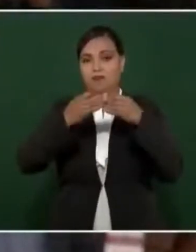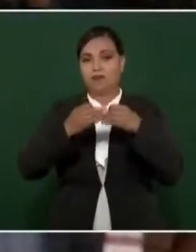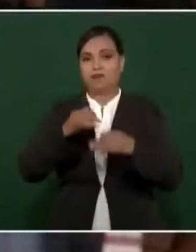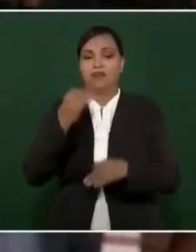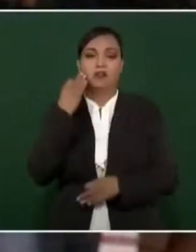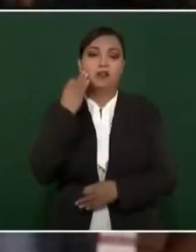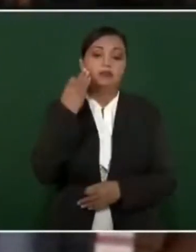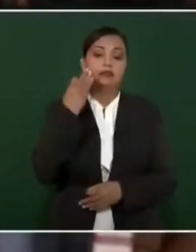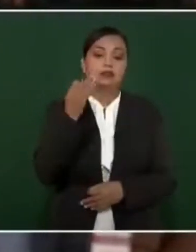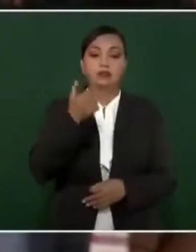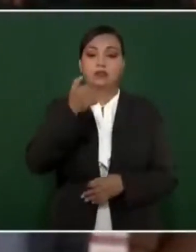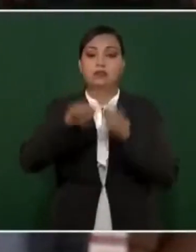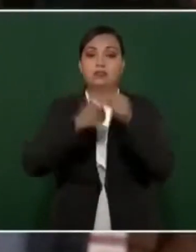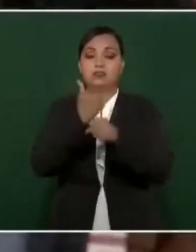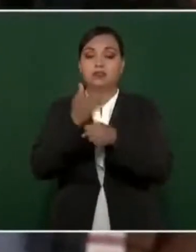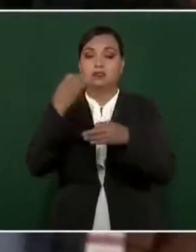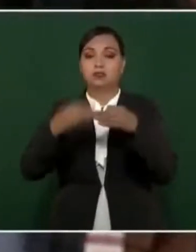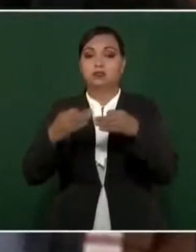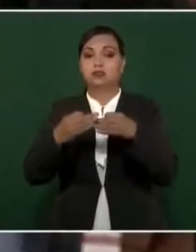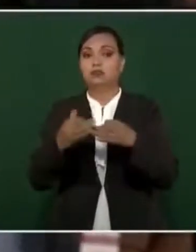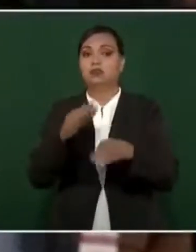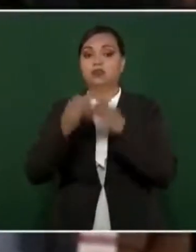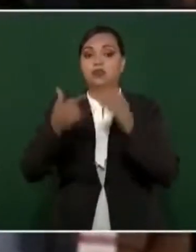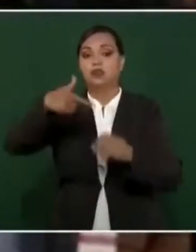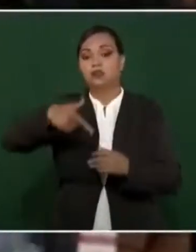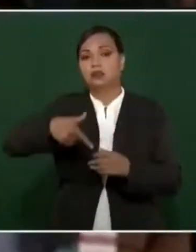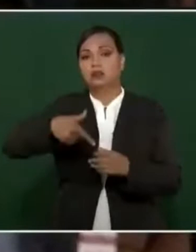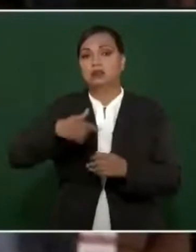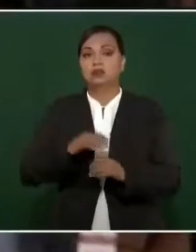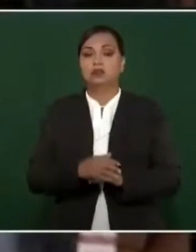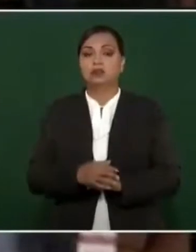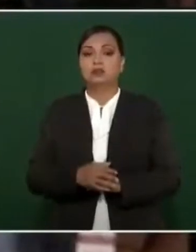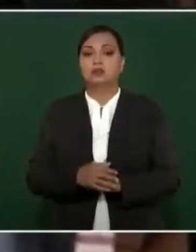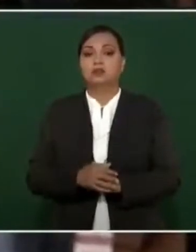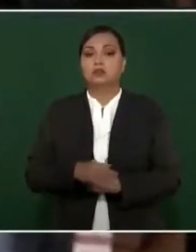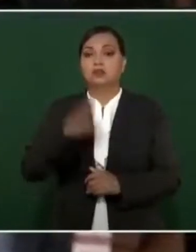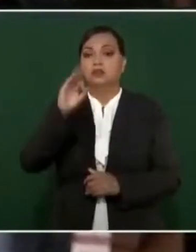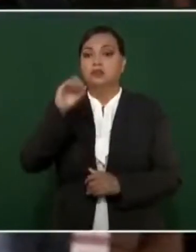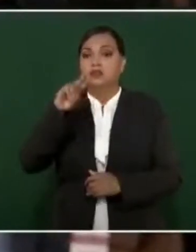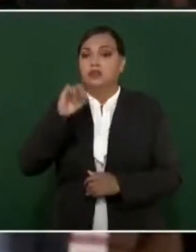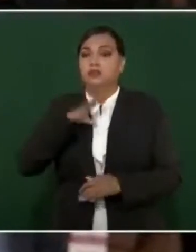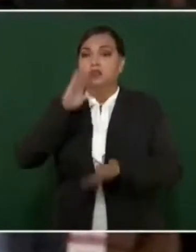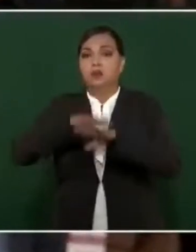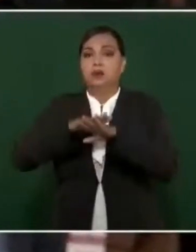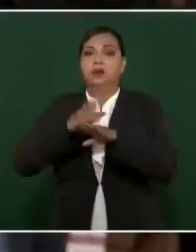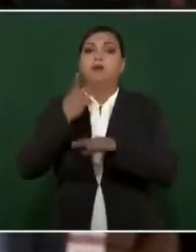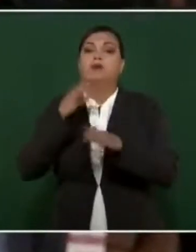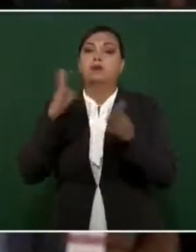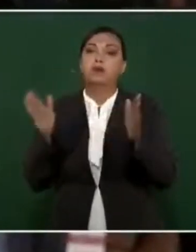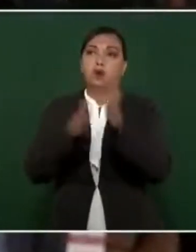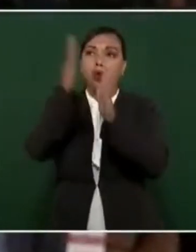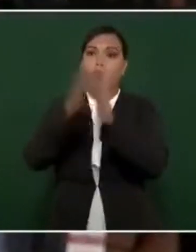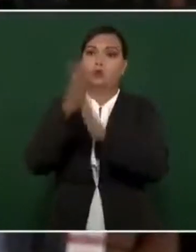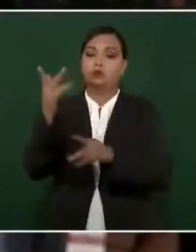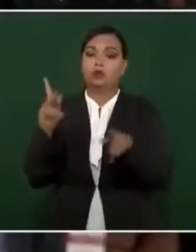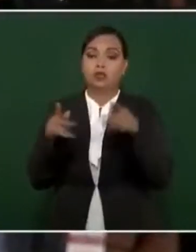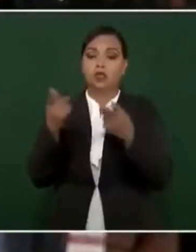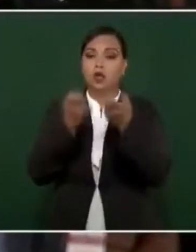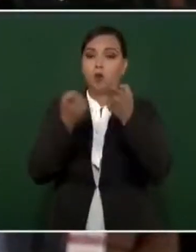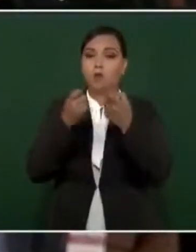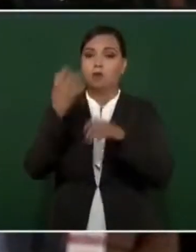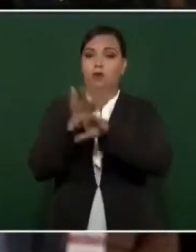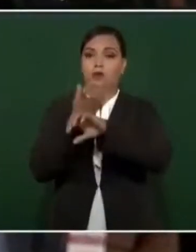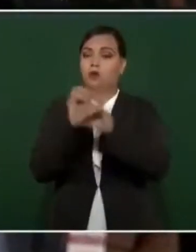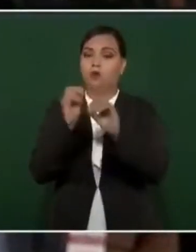las refinerías que usted ha construido y que ha adquirido en Estados Unidos, o que está, aquí en México y en Estados Unidos, si en lugar de